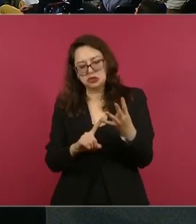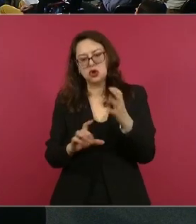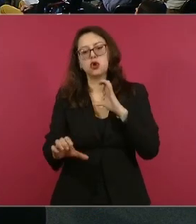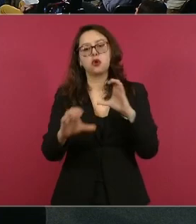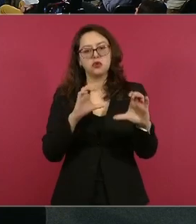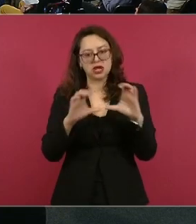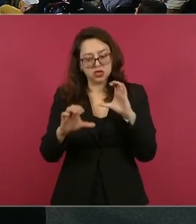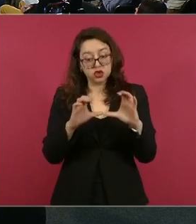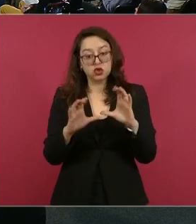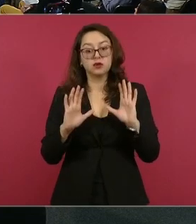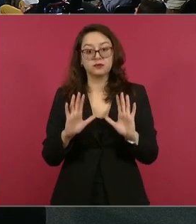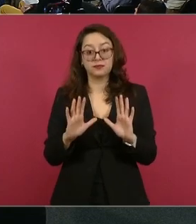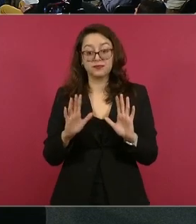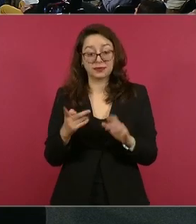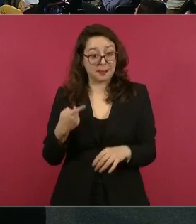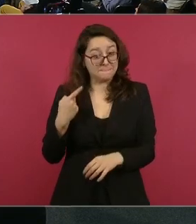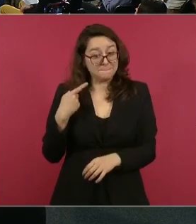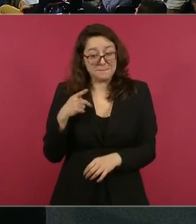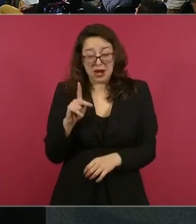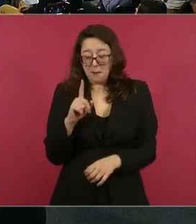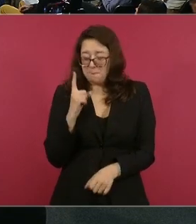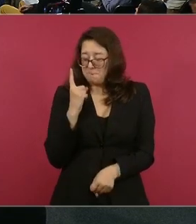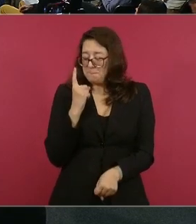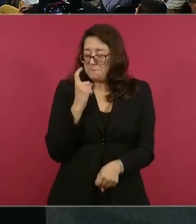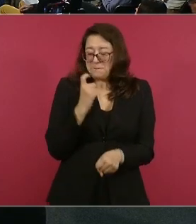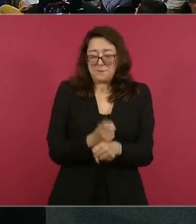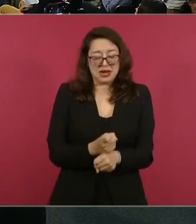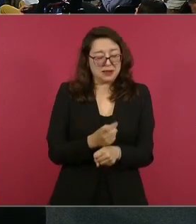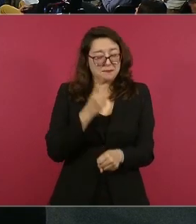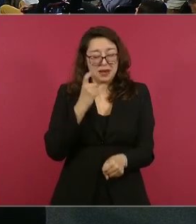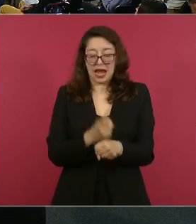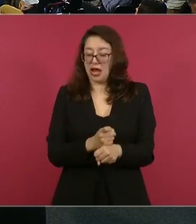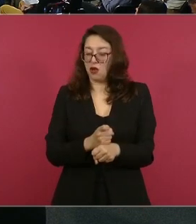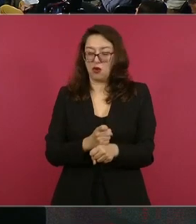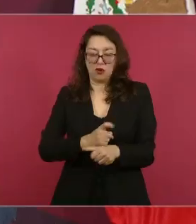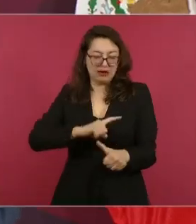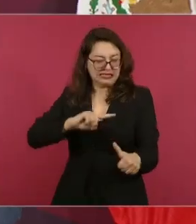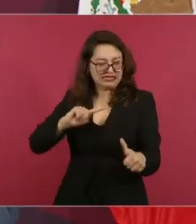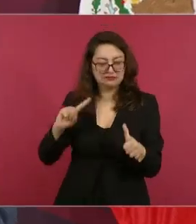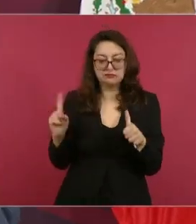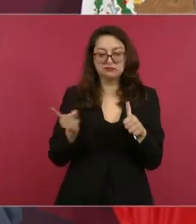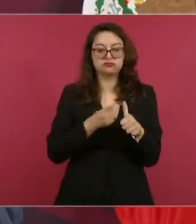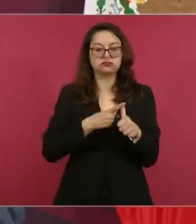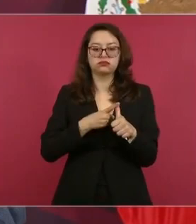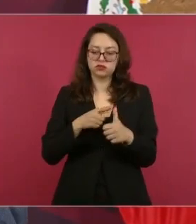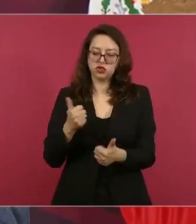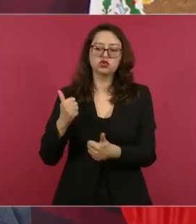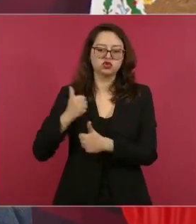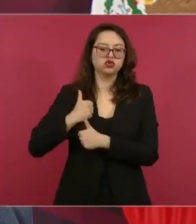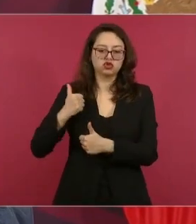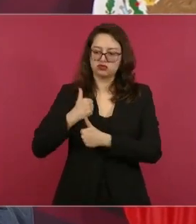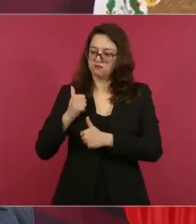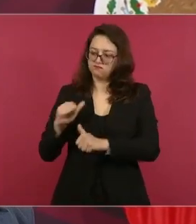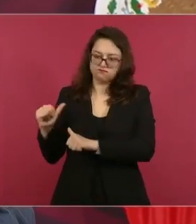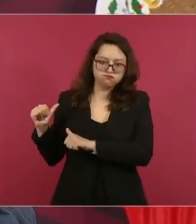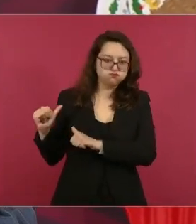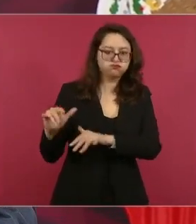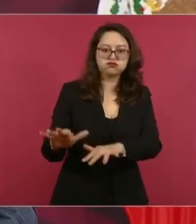pero lo básico recae en las Fuerzas Armadas.